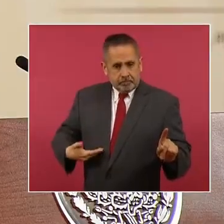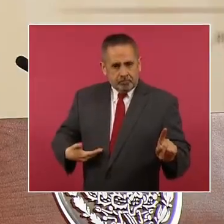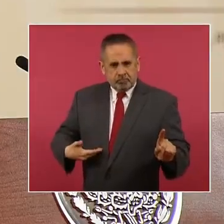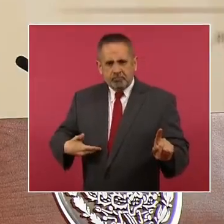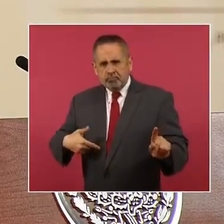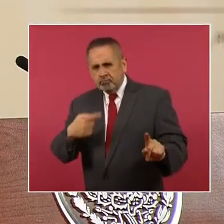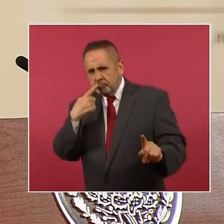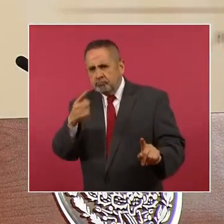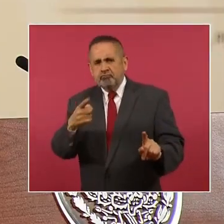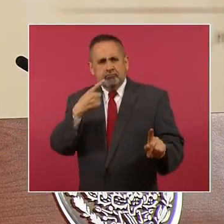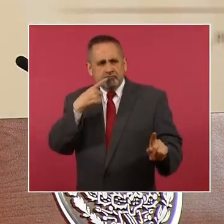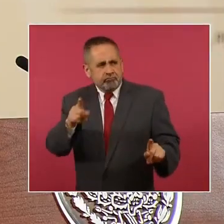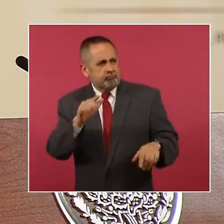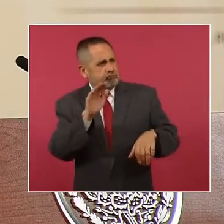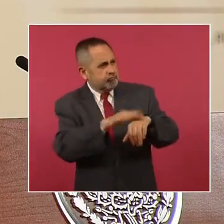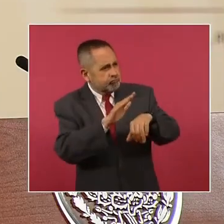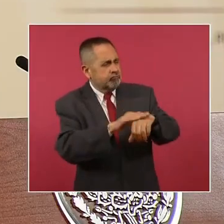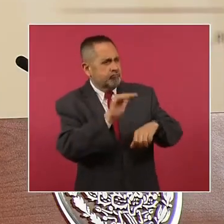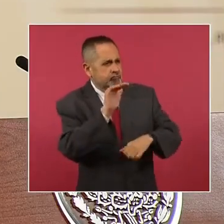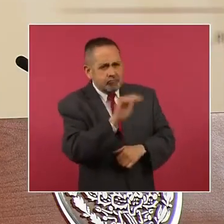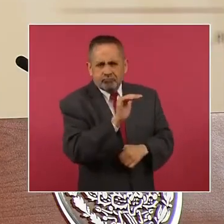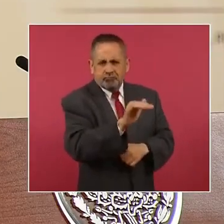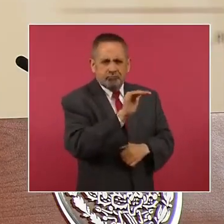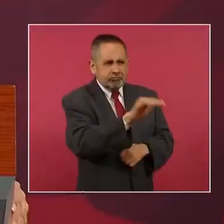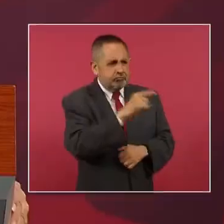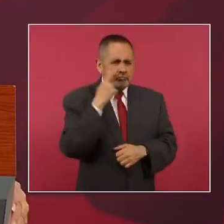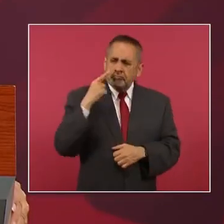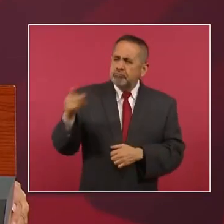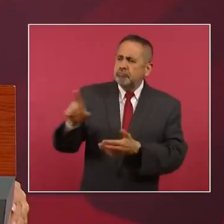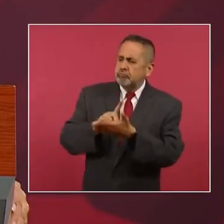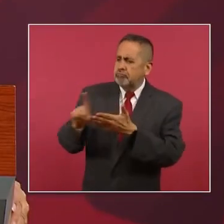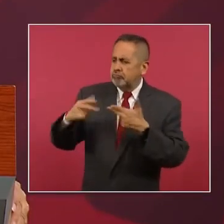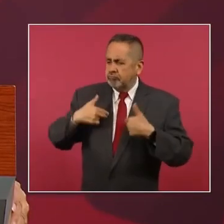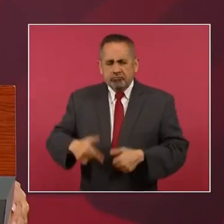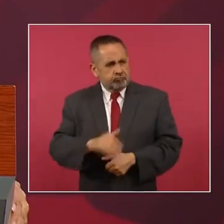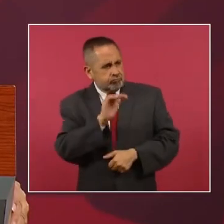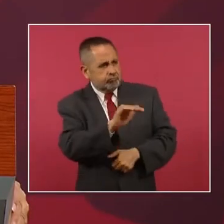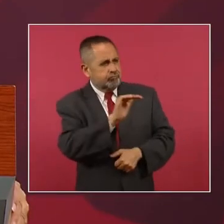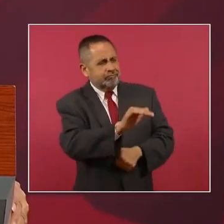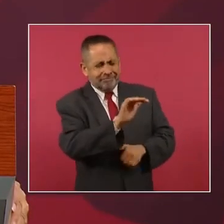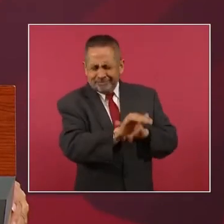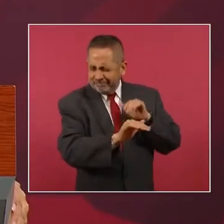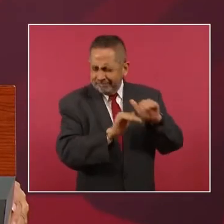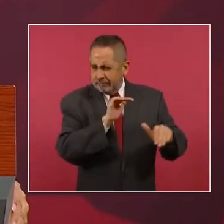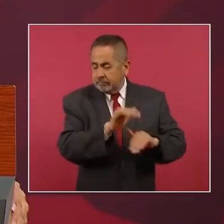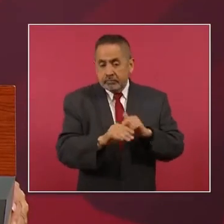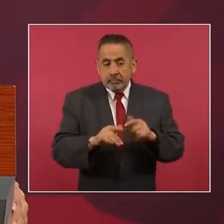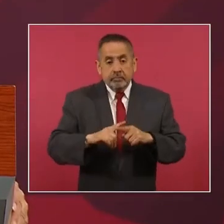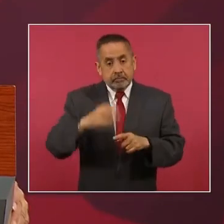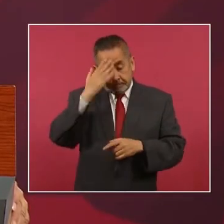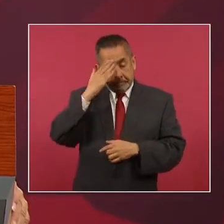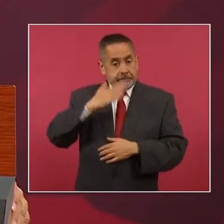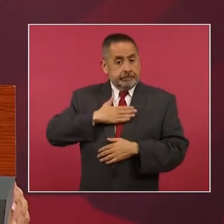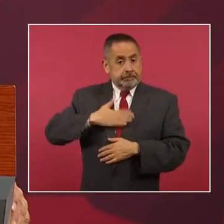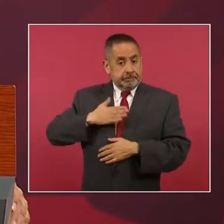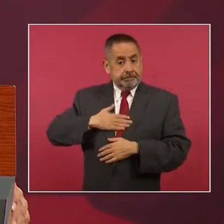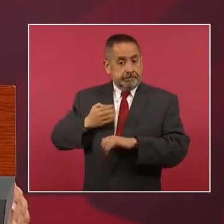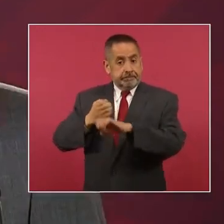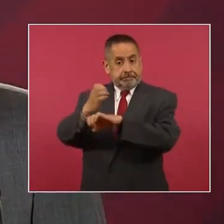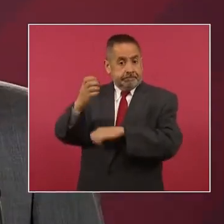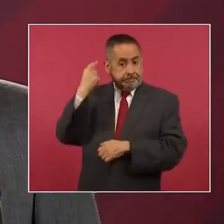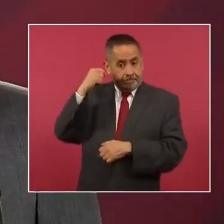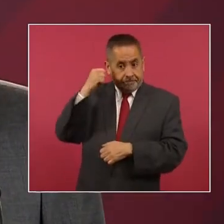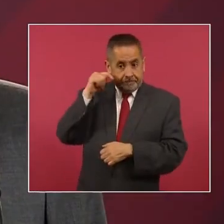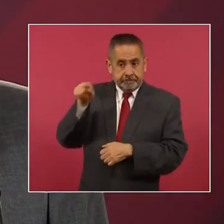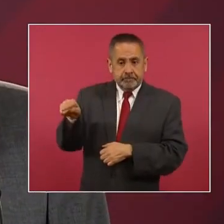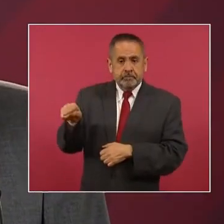presentando denuncia por violación de derechos humanos. Me tocó llevar un caso en mi estado